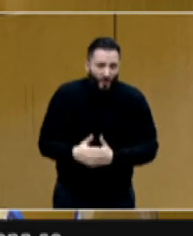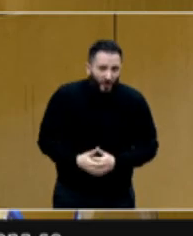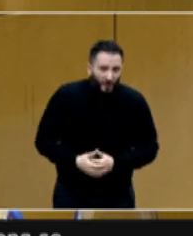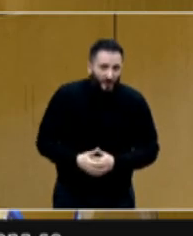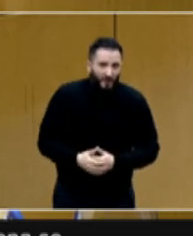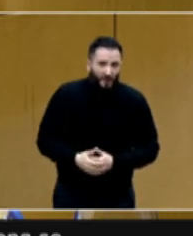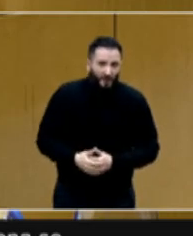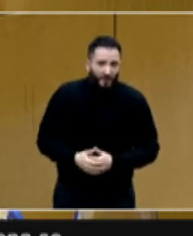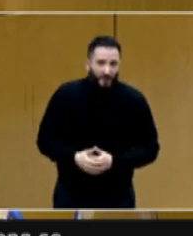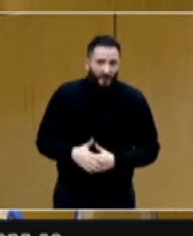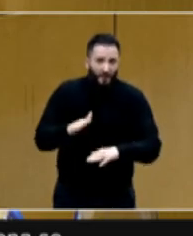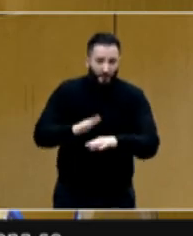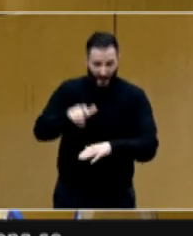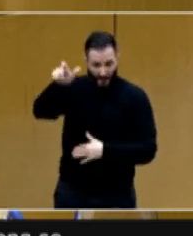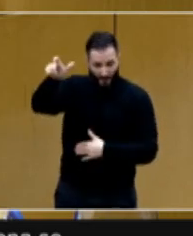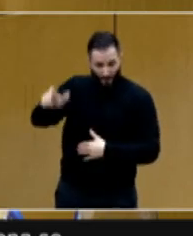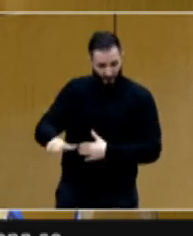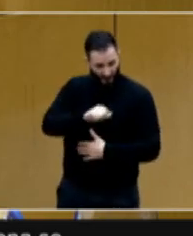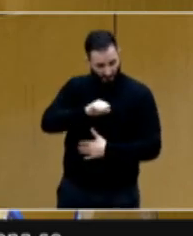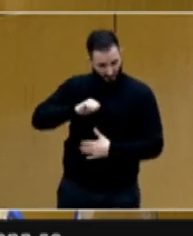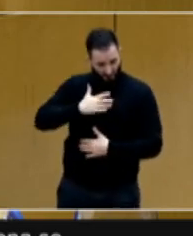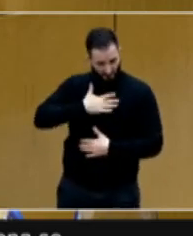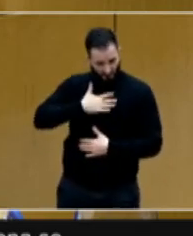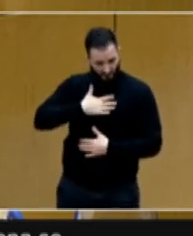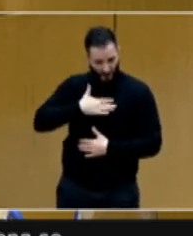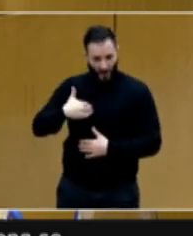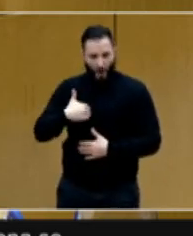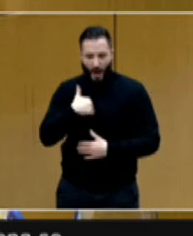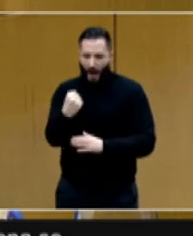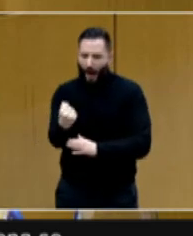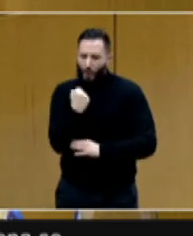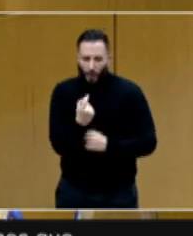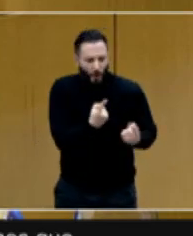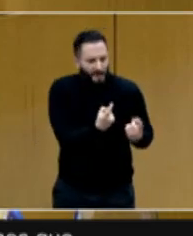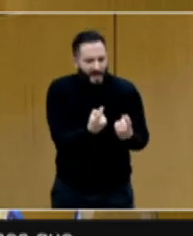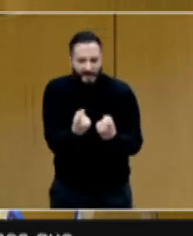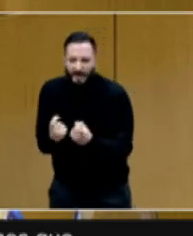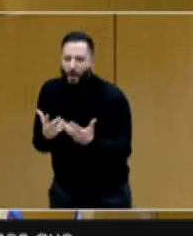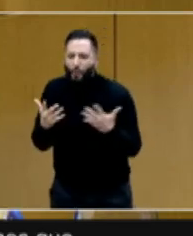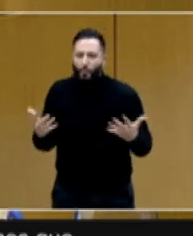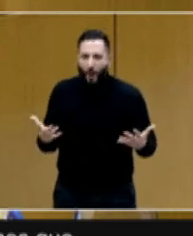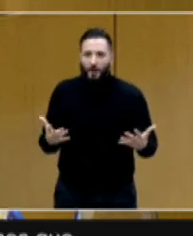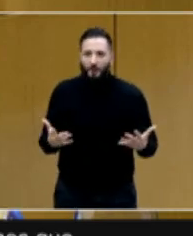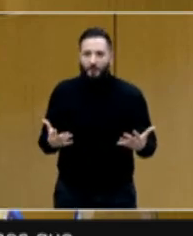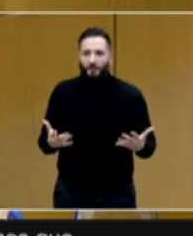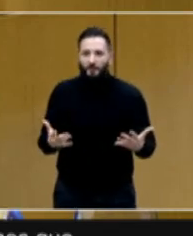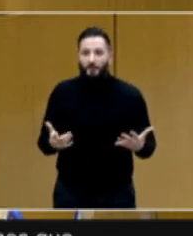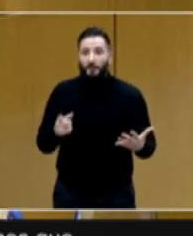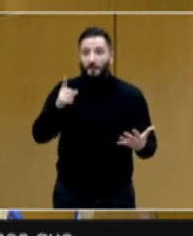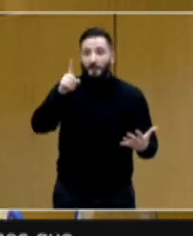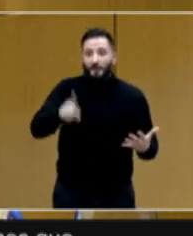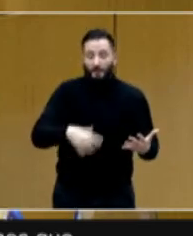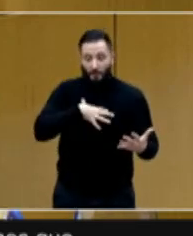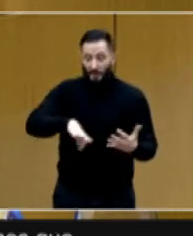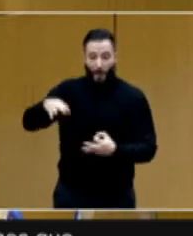de que sea la propia persona la que diga cuáles son los apoyos que necesita y como señalaba Juan Manuel con un con un veto incluso a la actividad